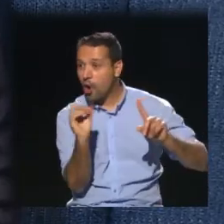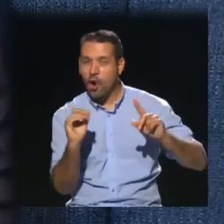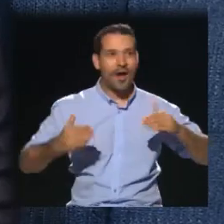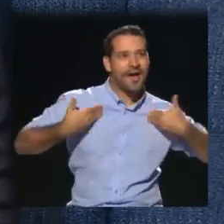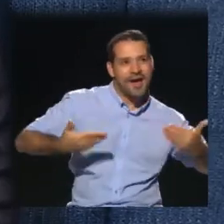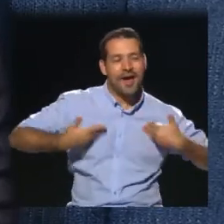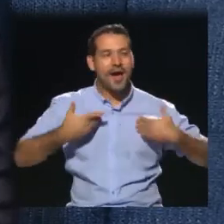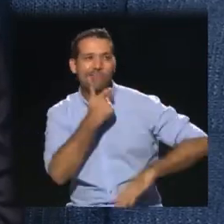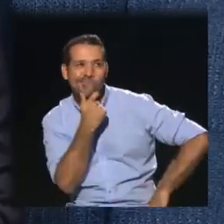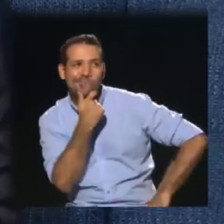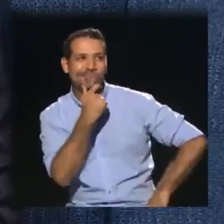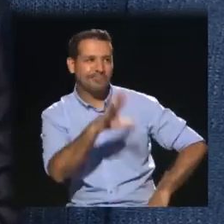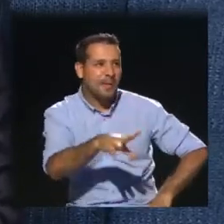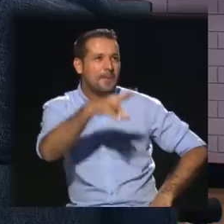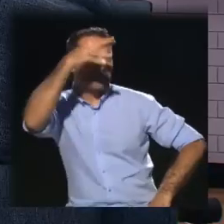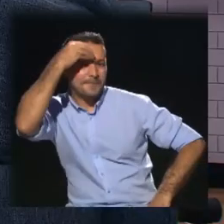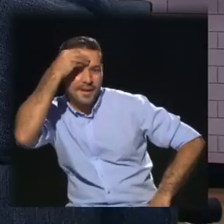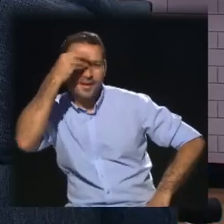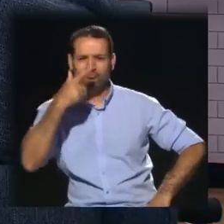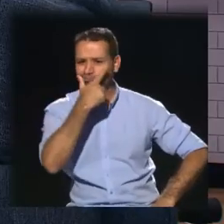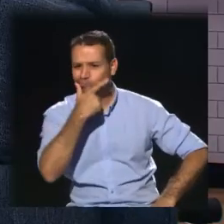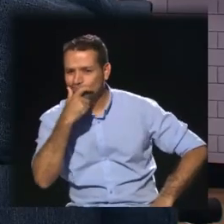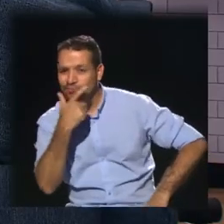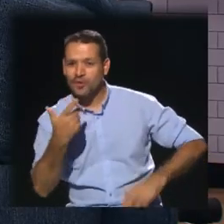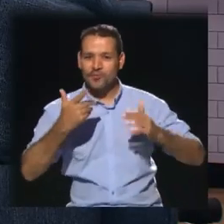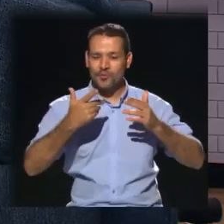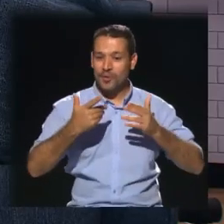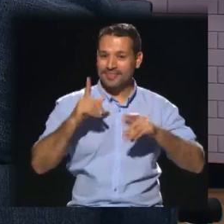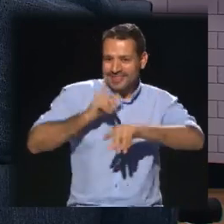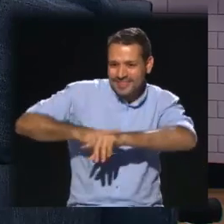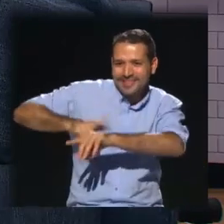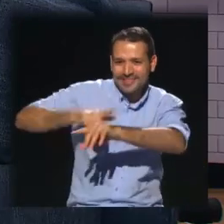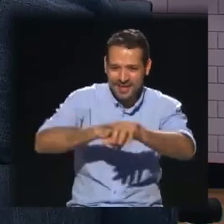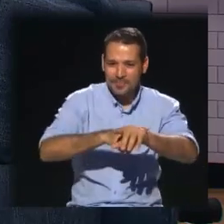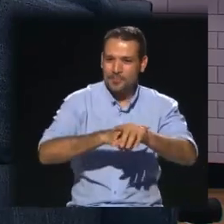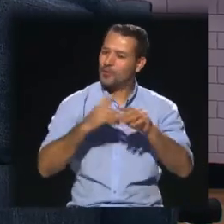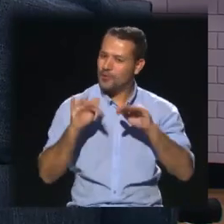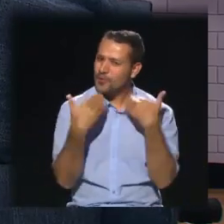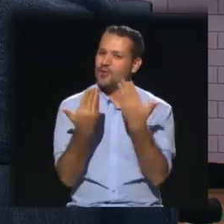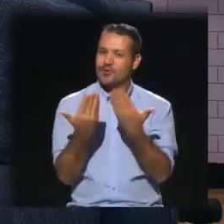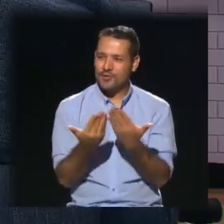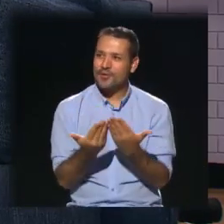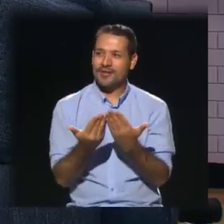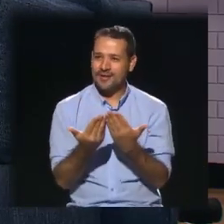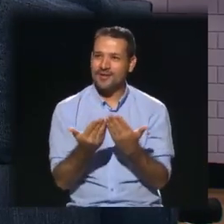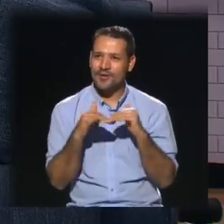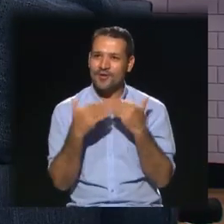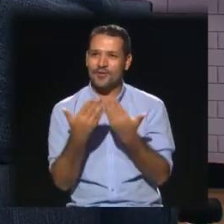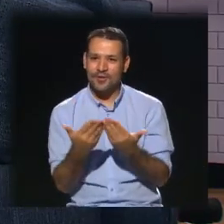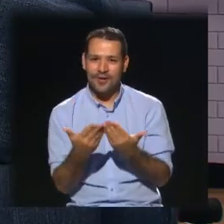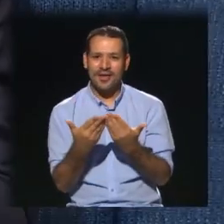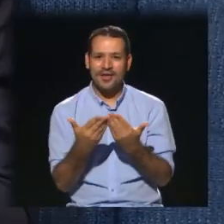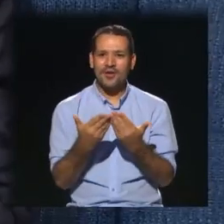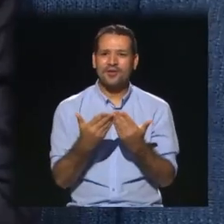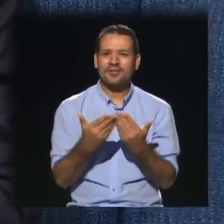y vemos en esto una oportunidad, es un gran espacio para liberar la escuela de una serie de ortodoxias